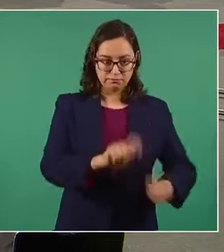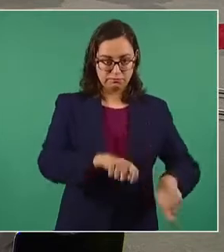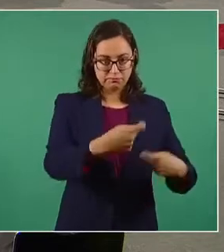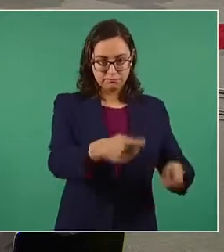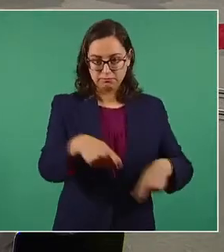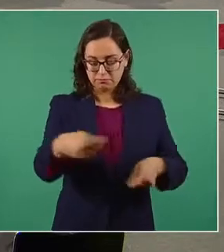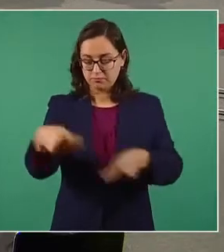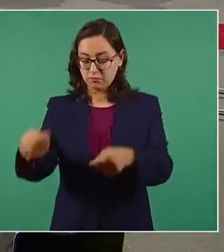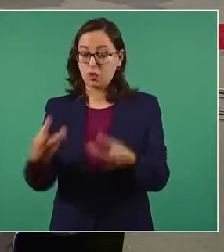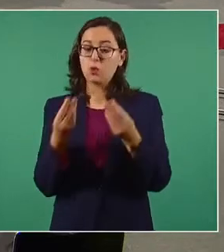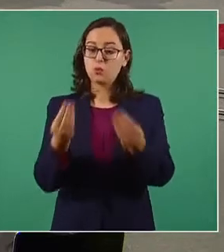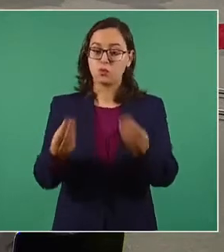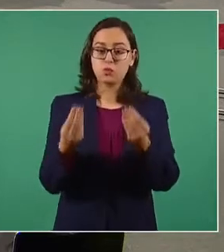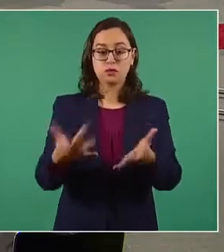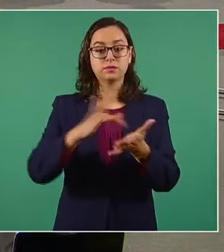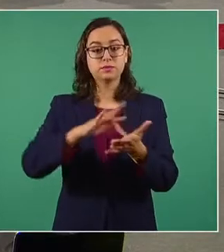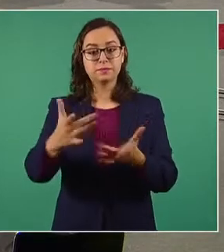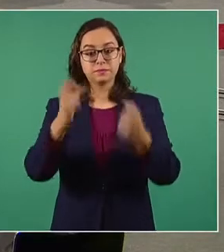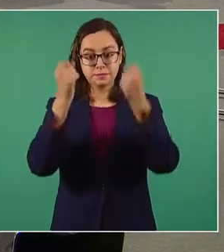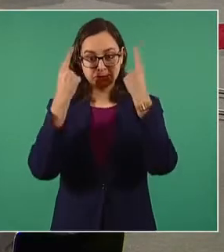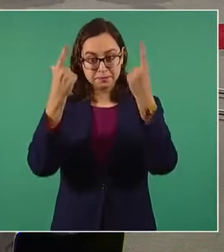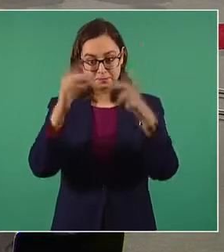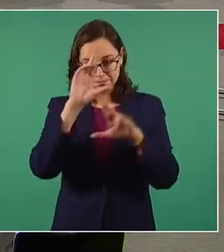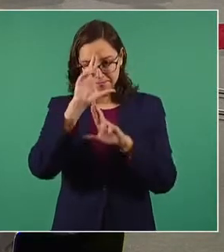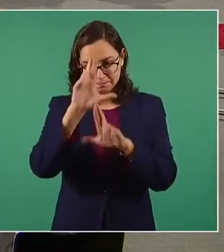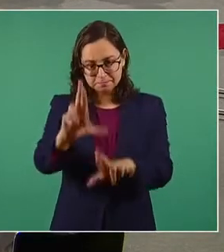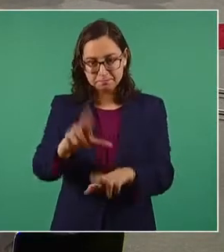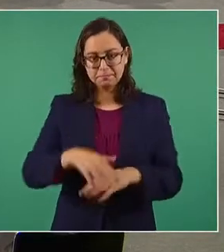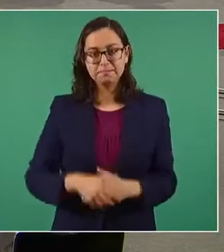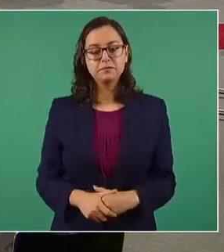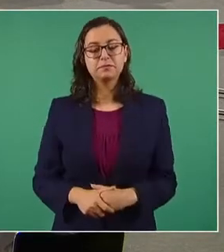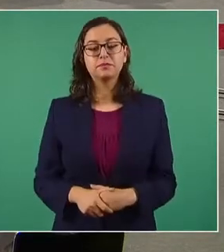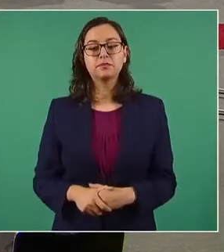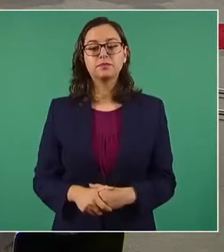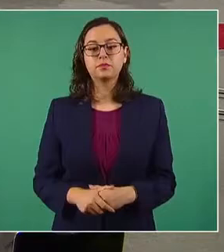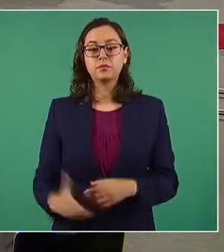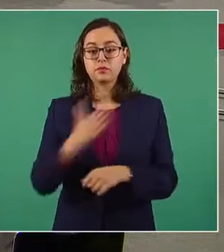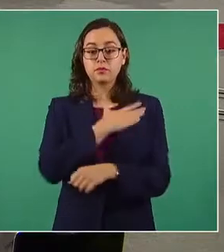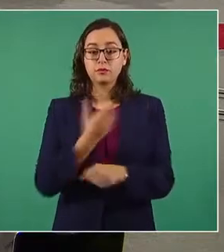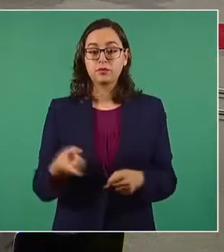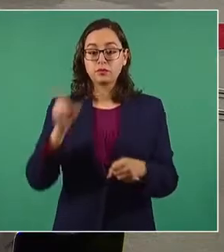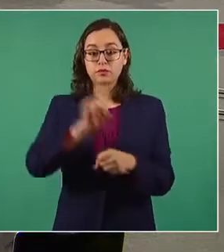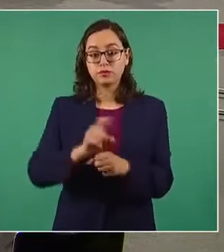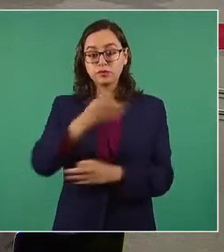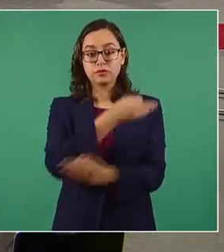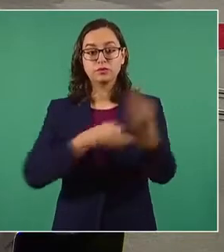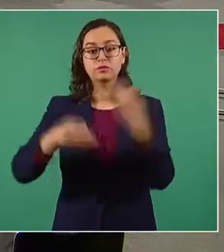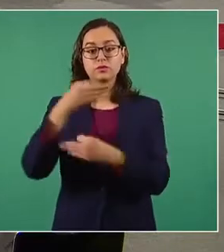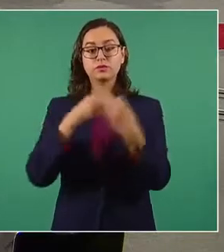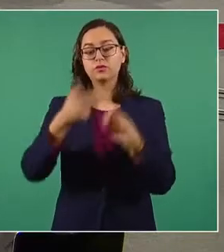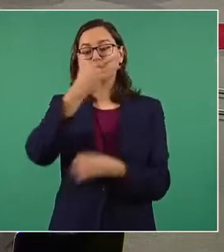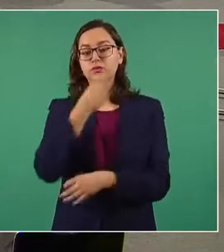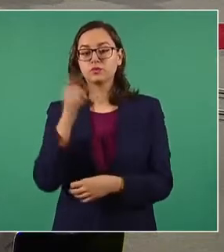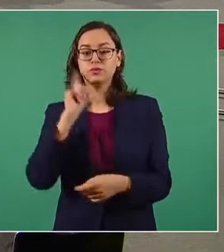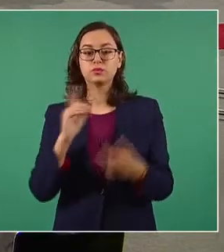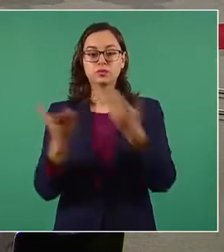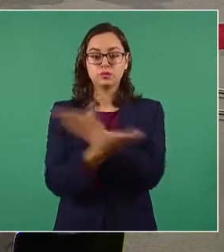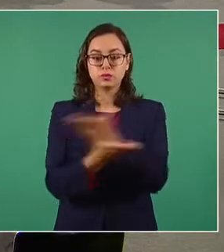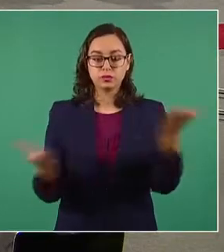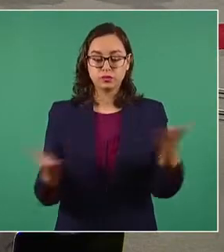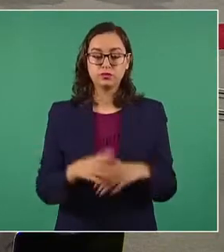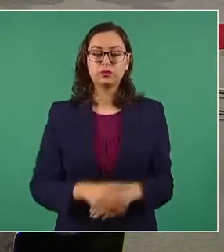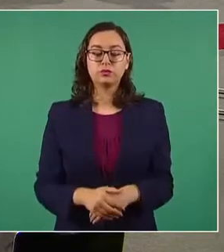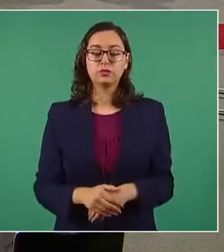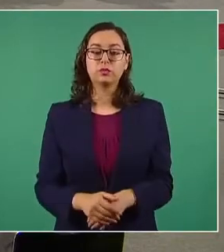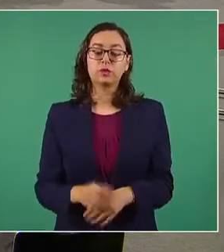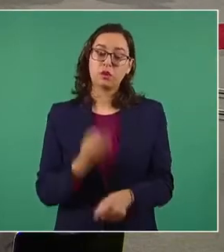gracias, admiración y respeto de todos nosotros. Muy buenos días, tengan todas y todos ustedes. Vamos a compartir